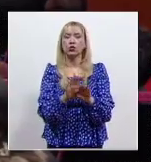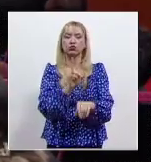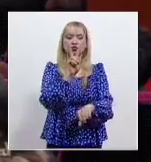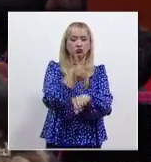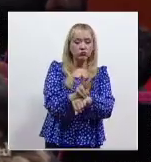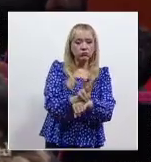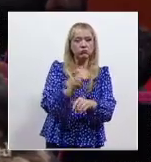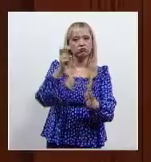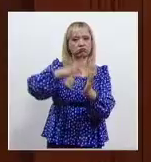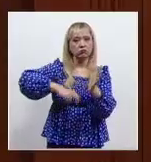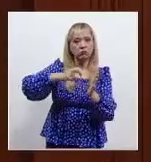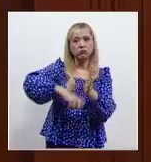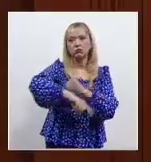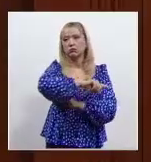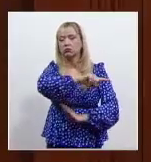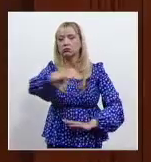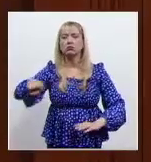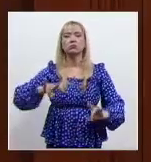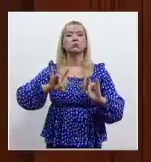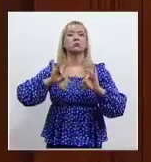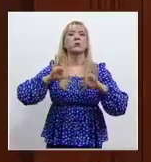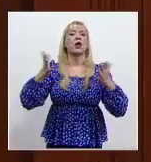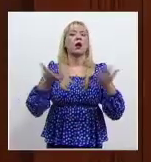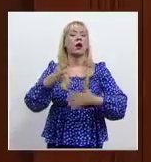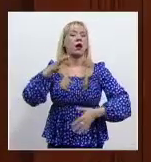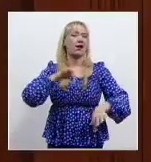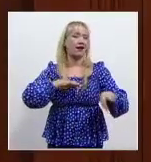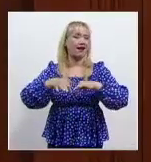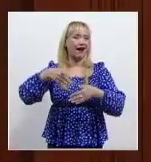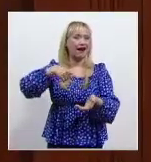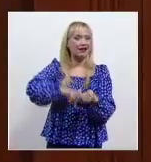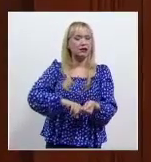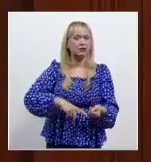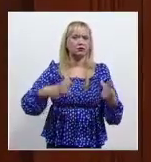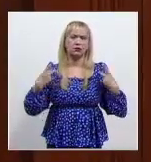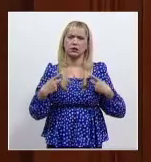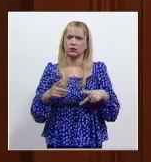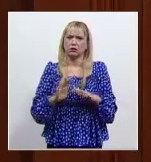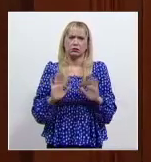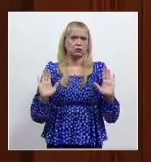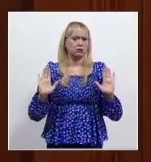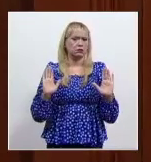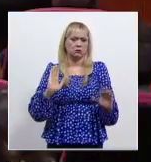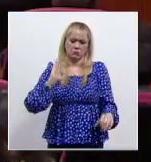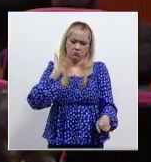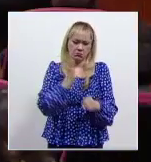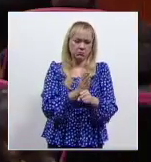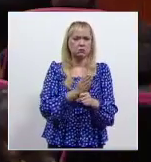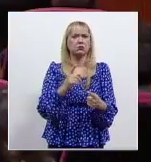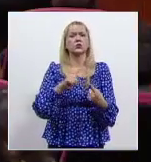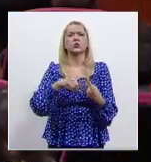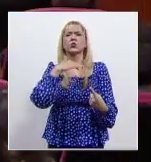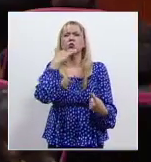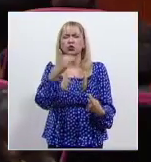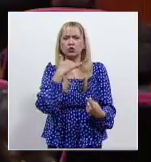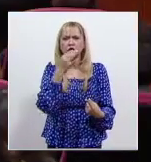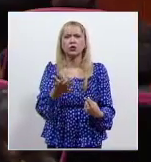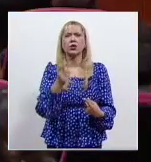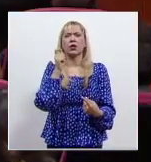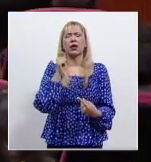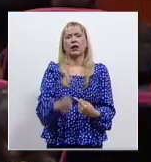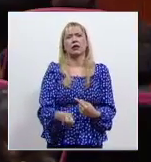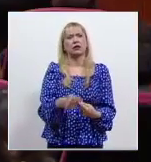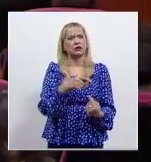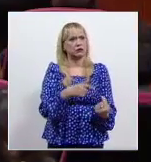y disciplina. Tenemos que seguir sin complacencia castigando los actos de corrupción que empañan y